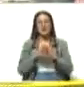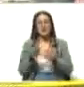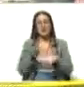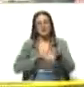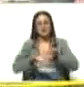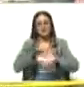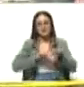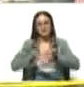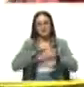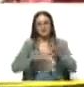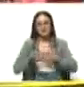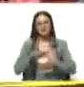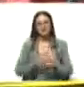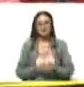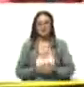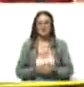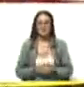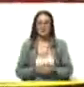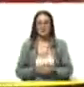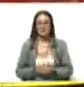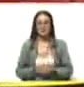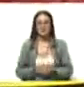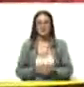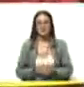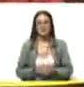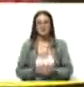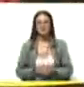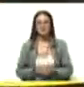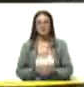mercados que hagan falta.